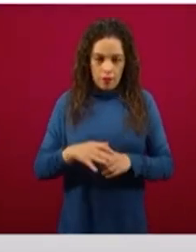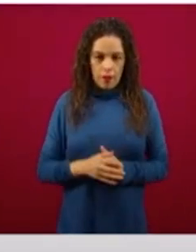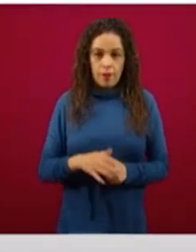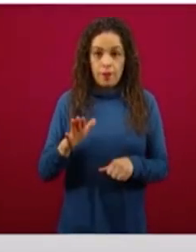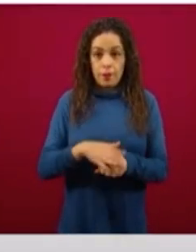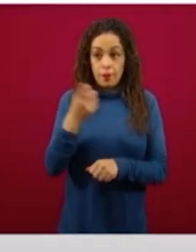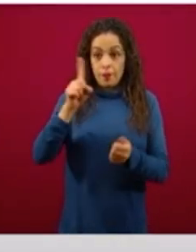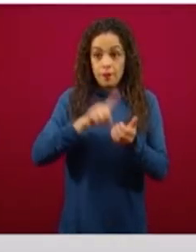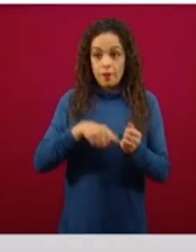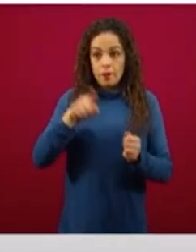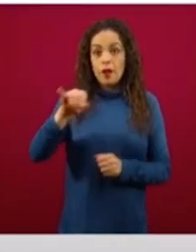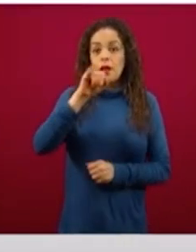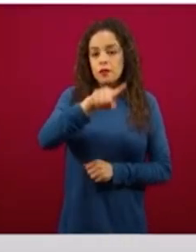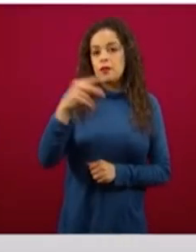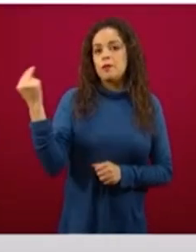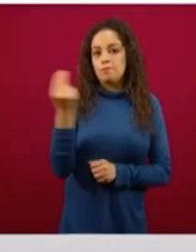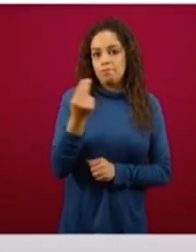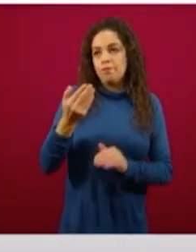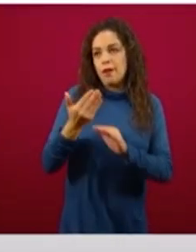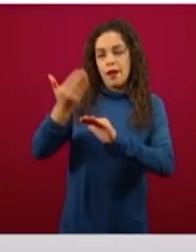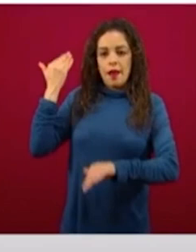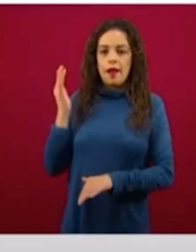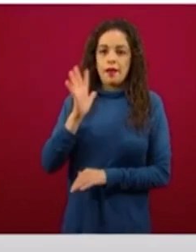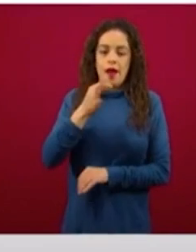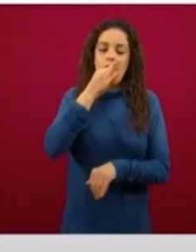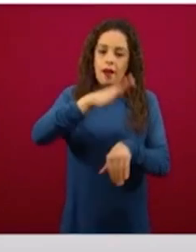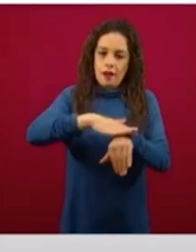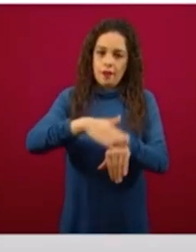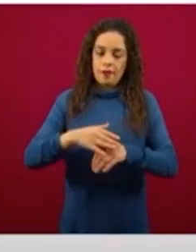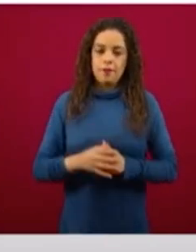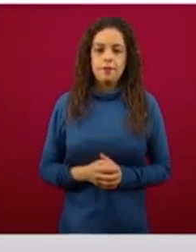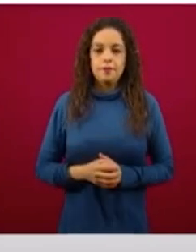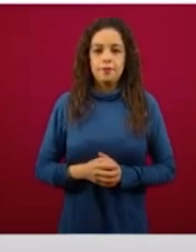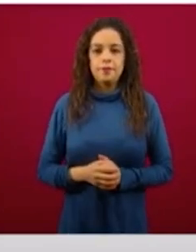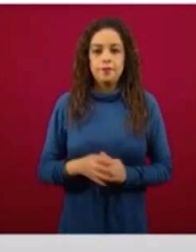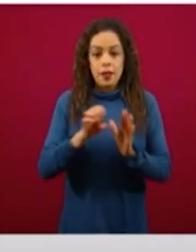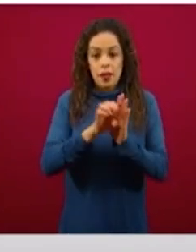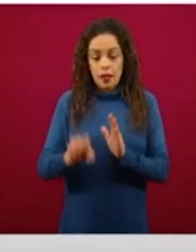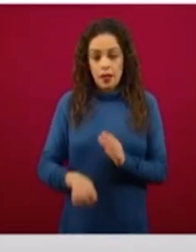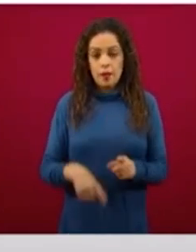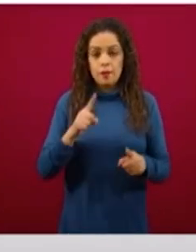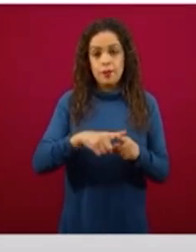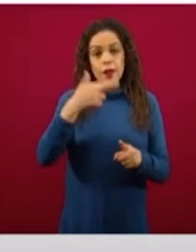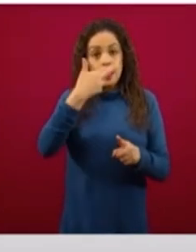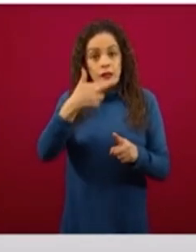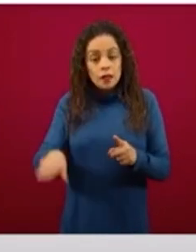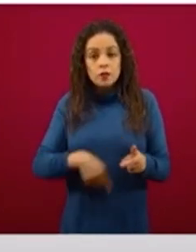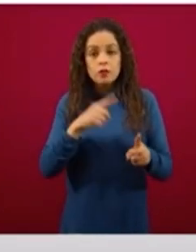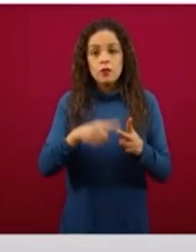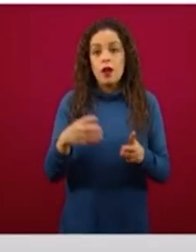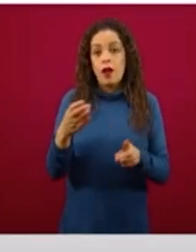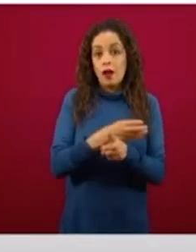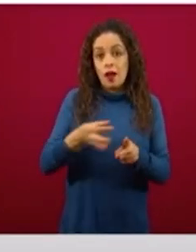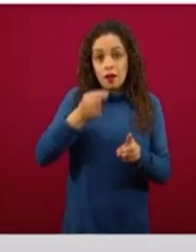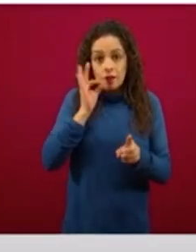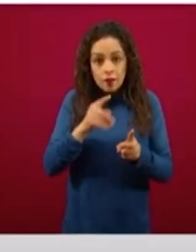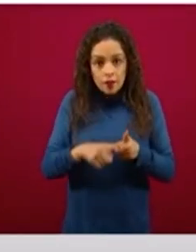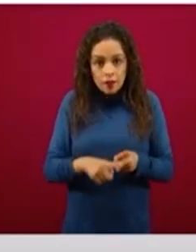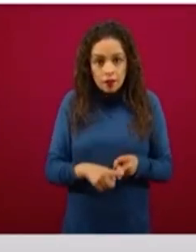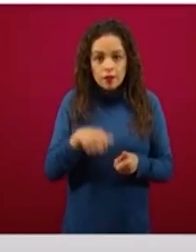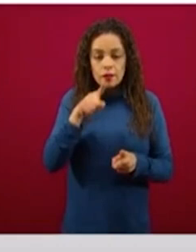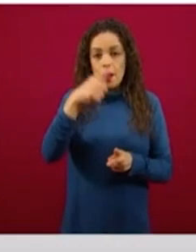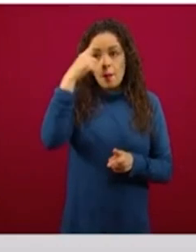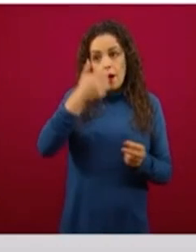esenciales definidas previamente restaurantes y cafeterías como estamos ahorita servicio para llevar